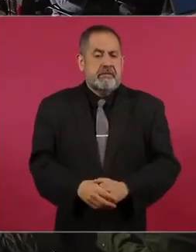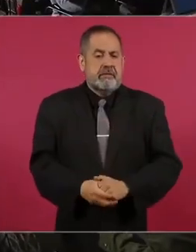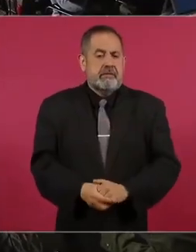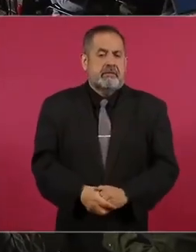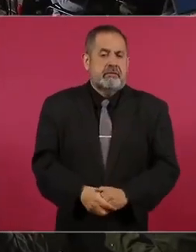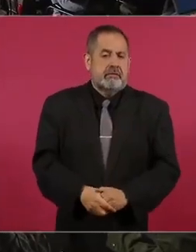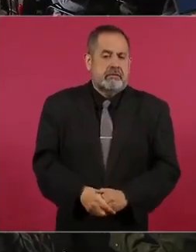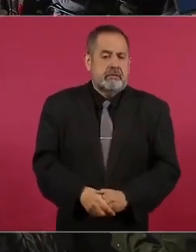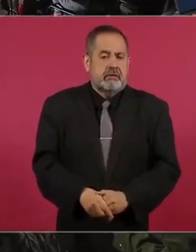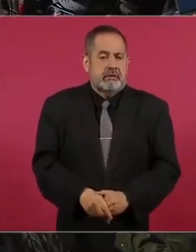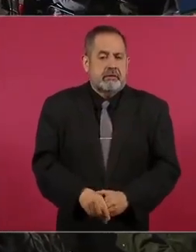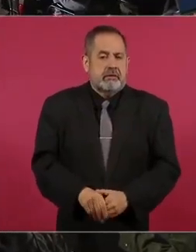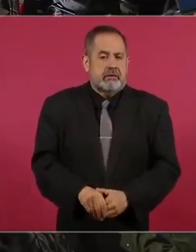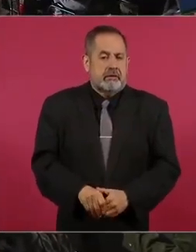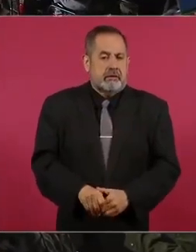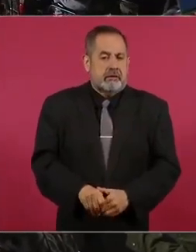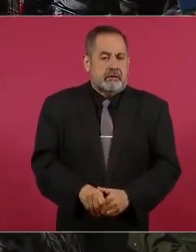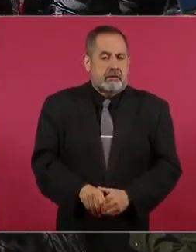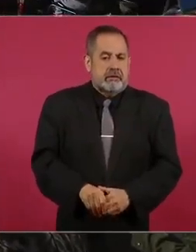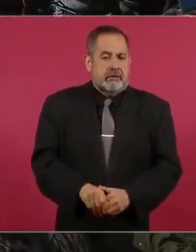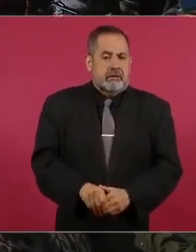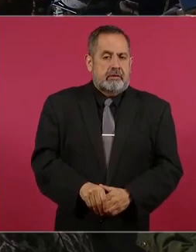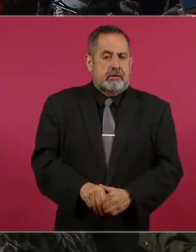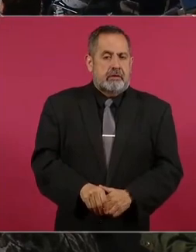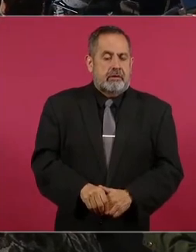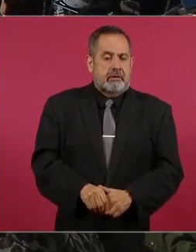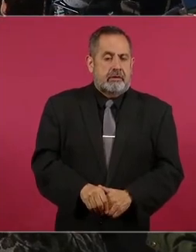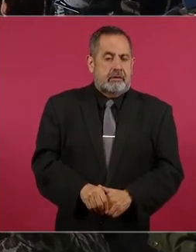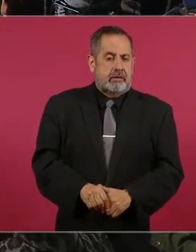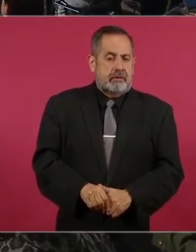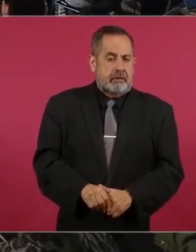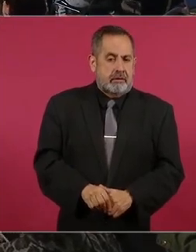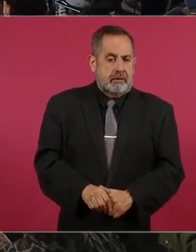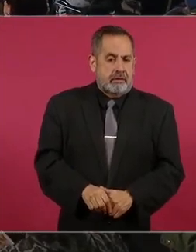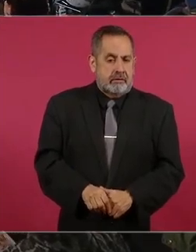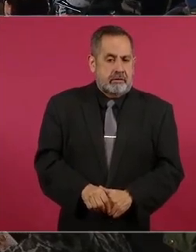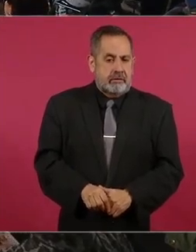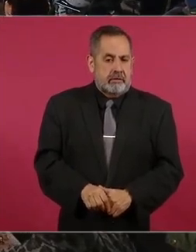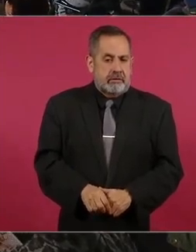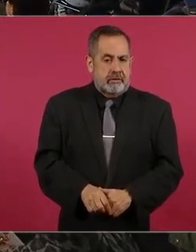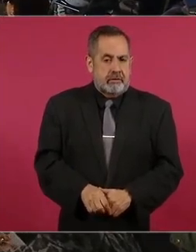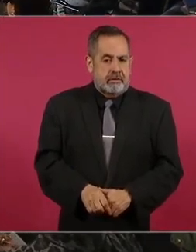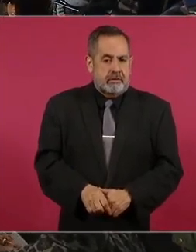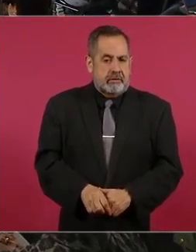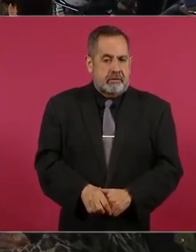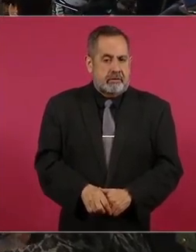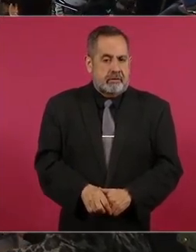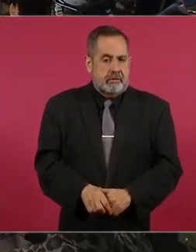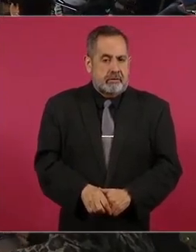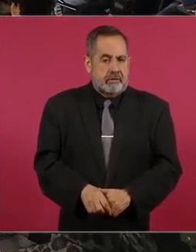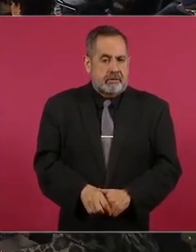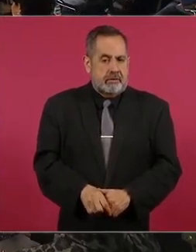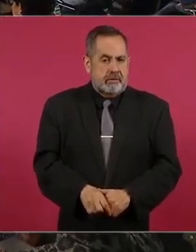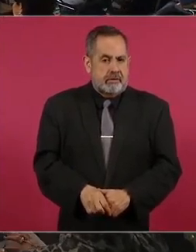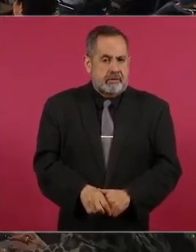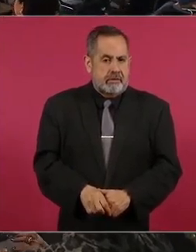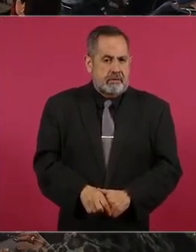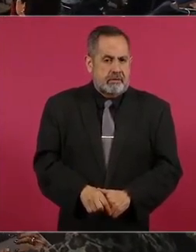¿En las investigaciones sobre García Luna se ha encontrado algún nexo con Felipe Calderón?